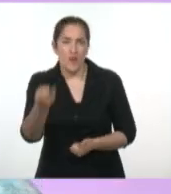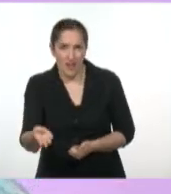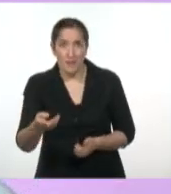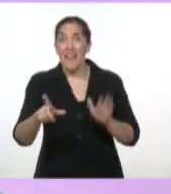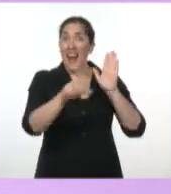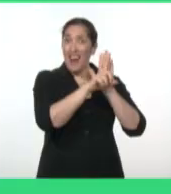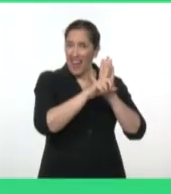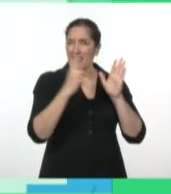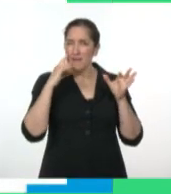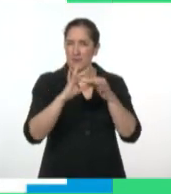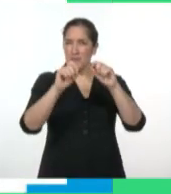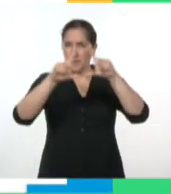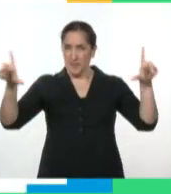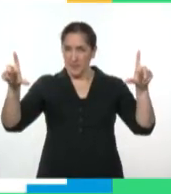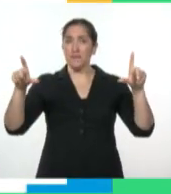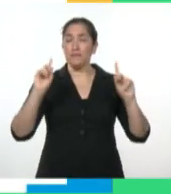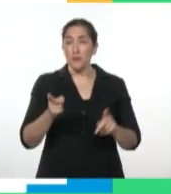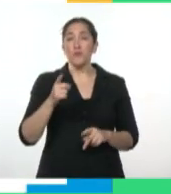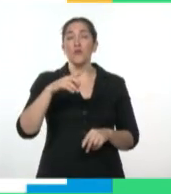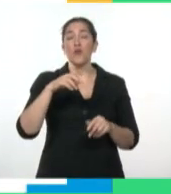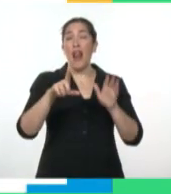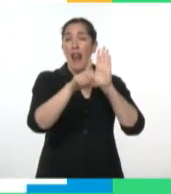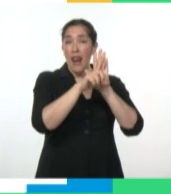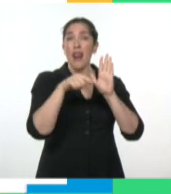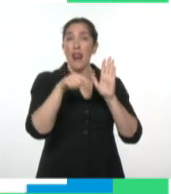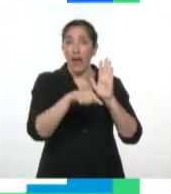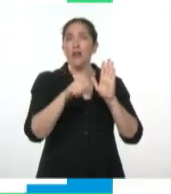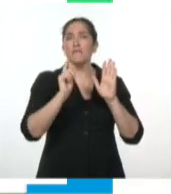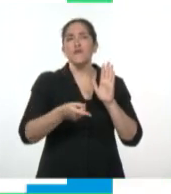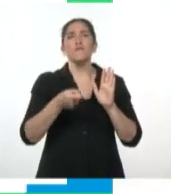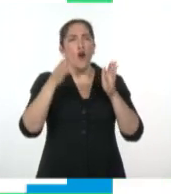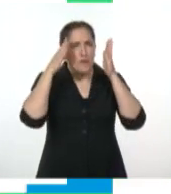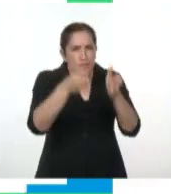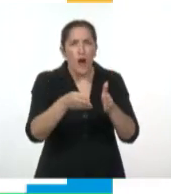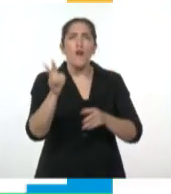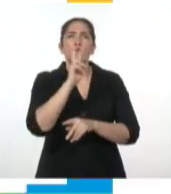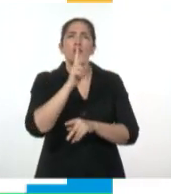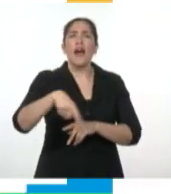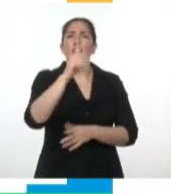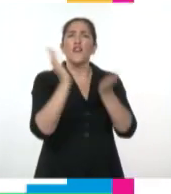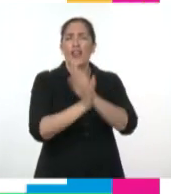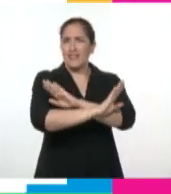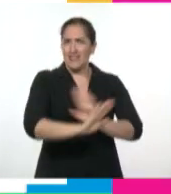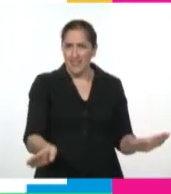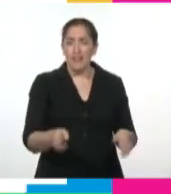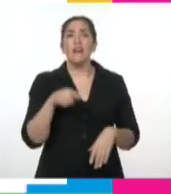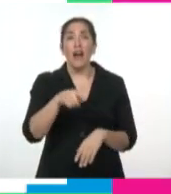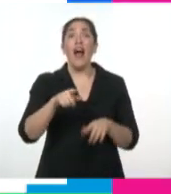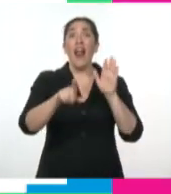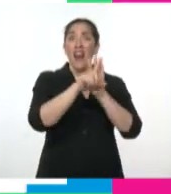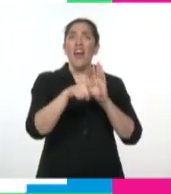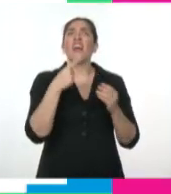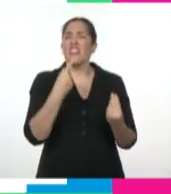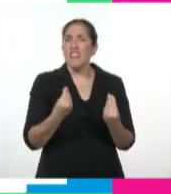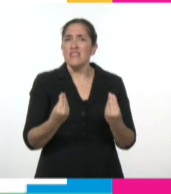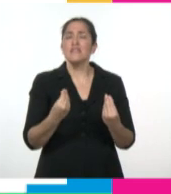¿eh? Todo esto tiene que ver con la ley que nos contó Juli, la ley que combate la violencia hacia las mujeres. Según la ley, la violencia sexual se refiere a